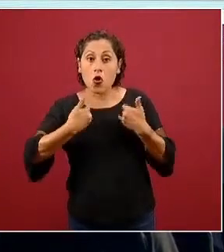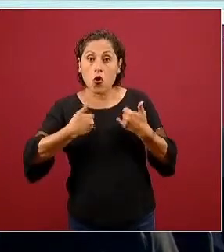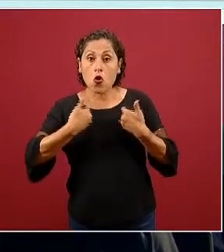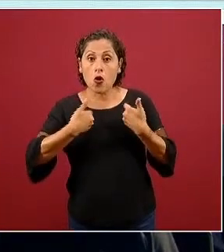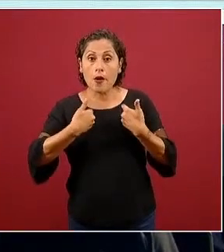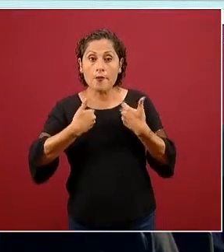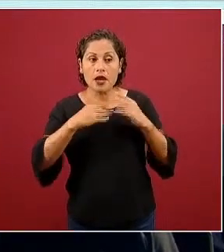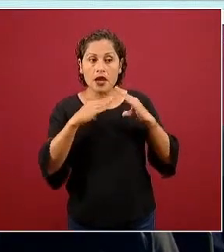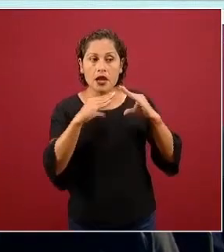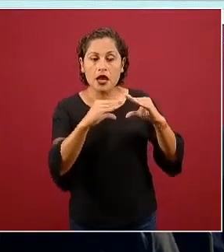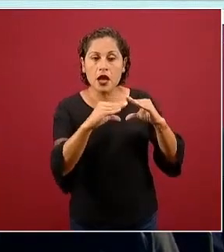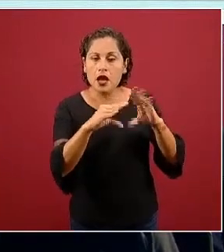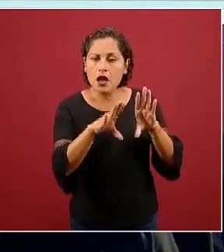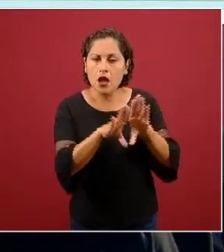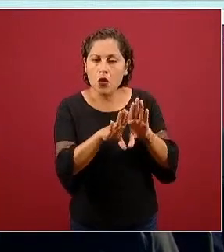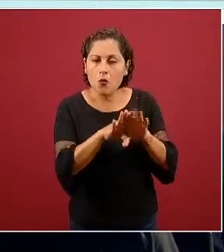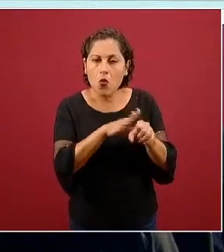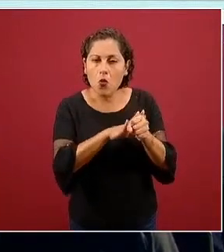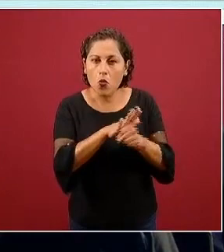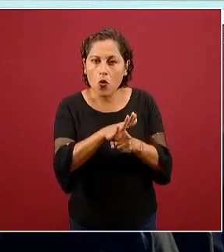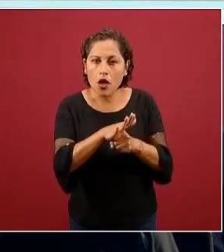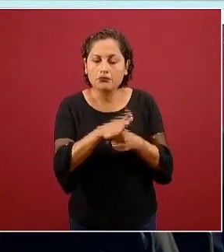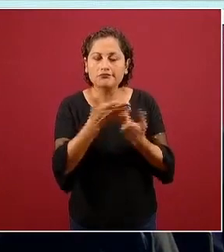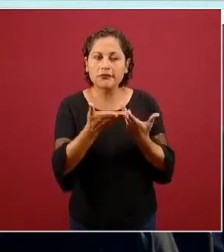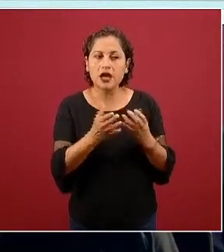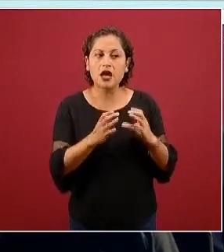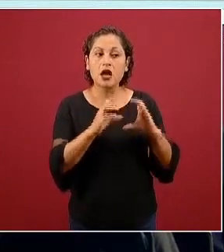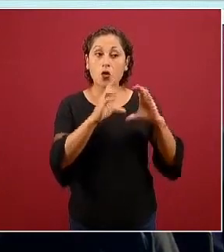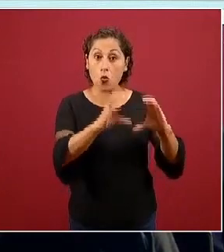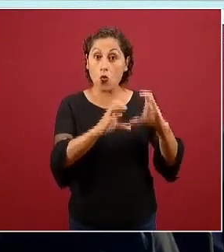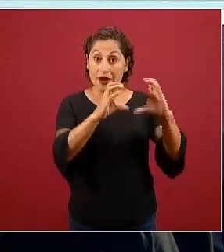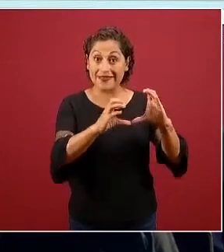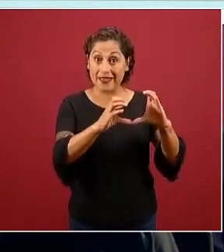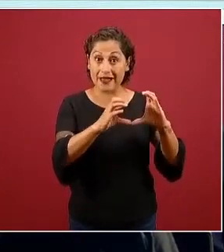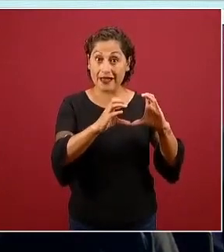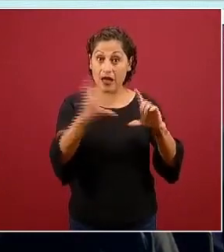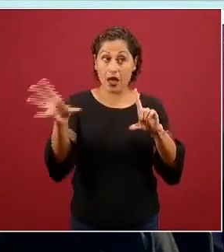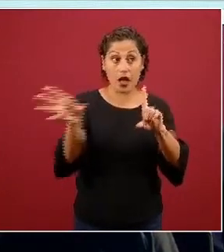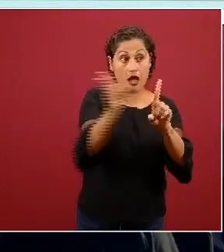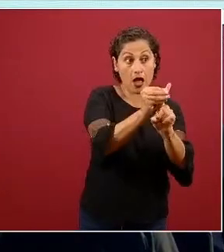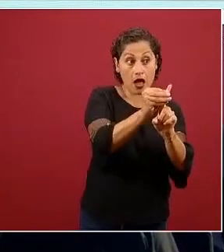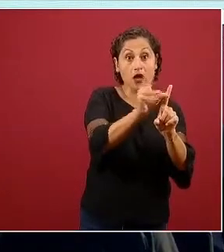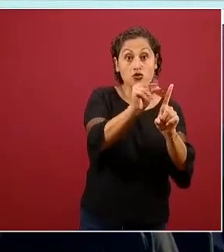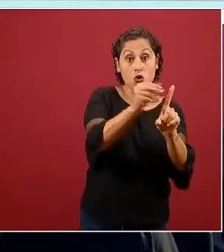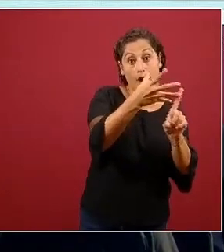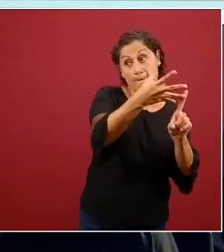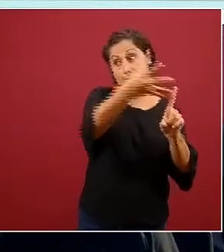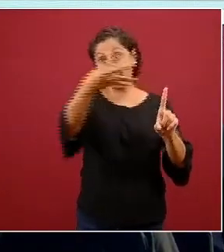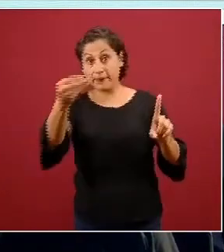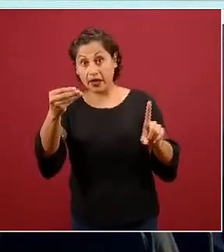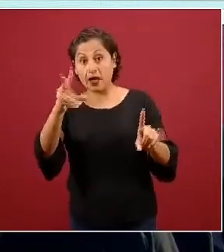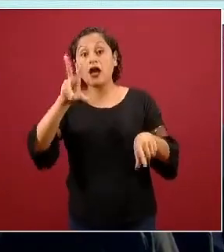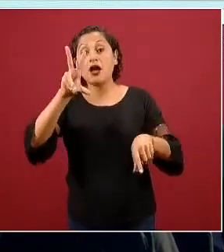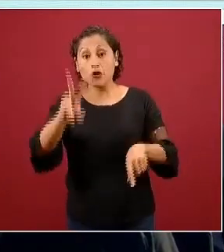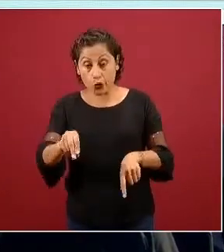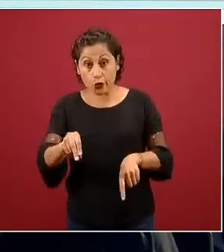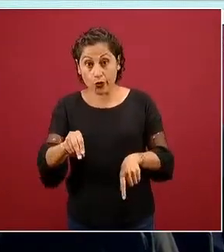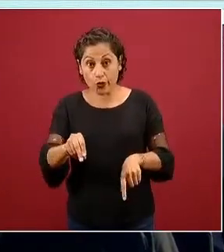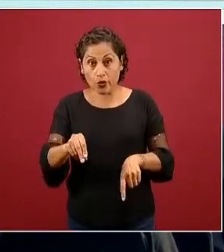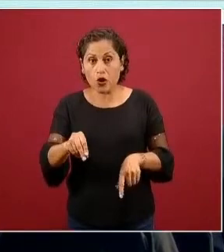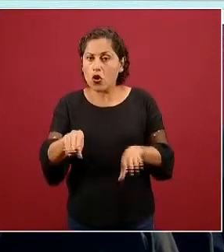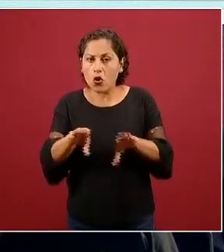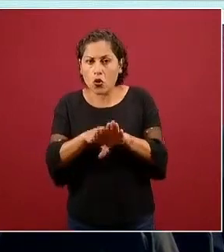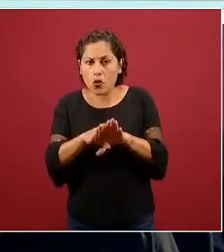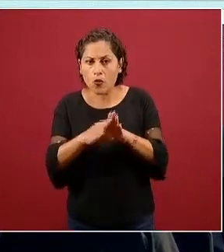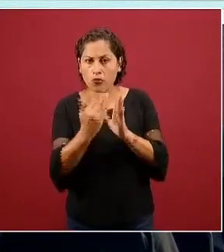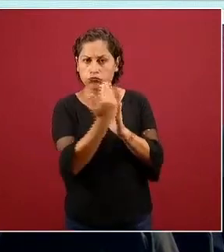enseñarles cómo cuidarse, de no contagiarse, de no contagiar a alguien más y enseñarle todas las medidas de sana